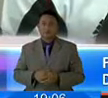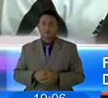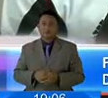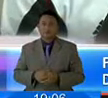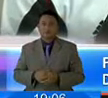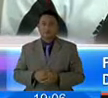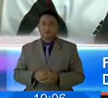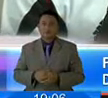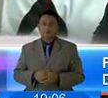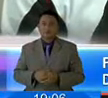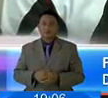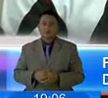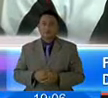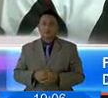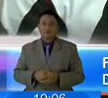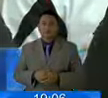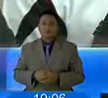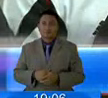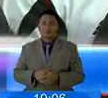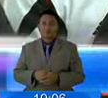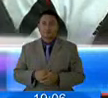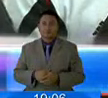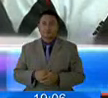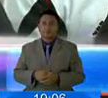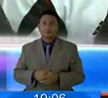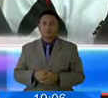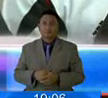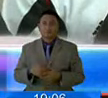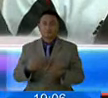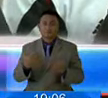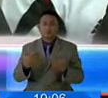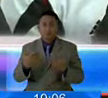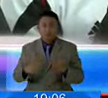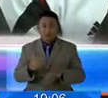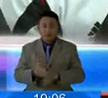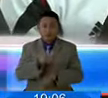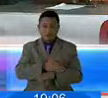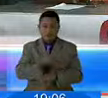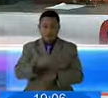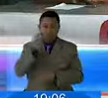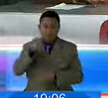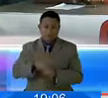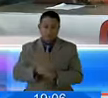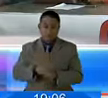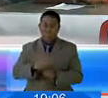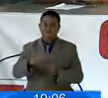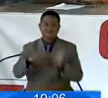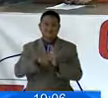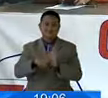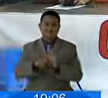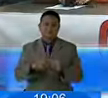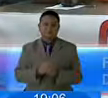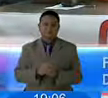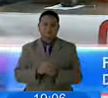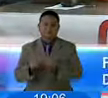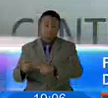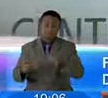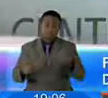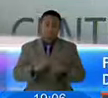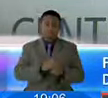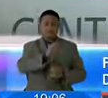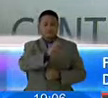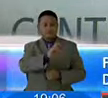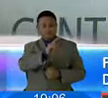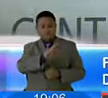un cheque en blanco como lo hicimos con Correa. Nosotros ya hemos tenido esas malas experiencias. Del otro lado de la orilla, la Central Unitaria